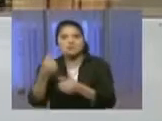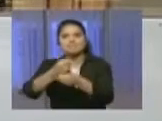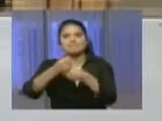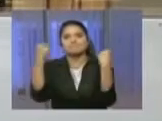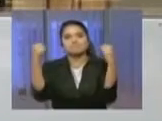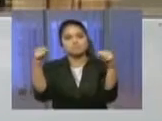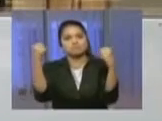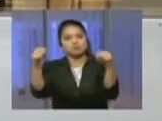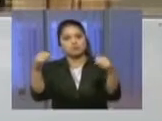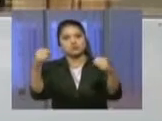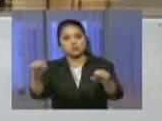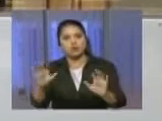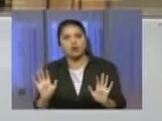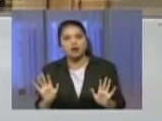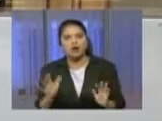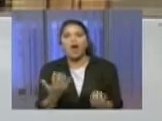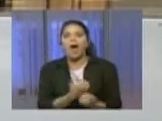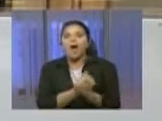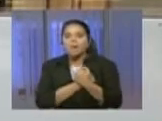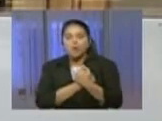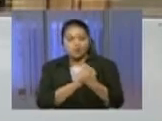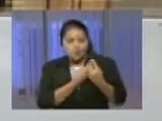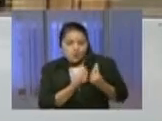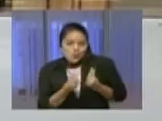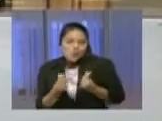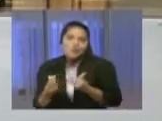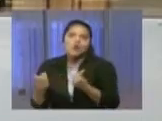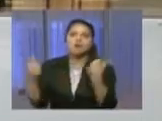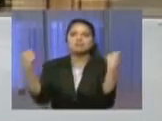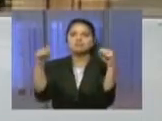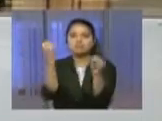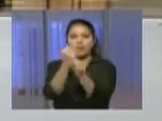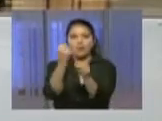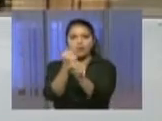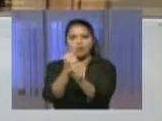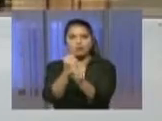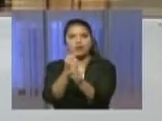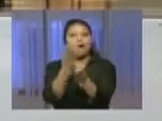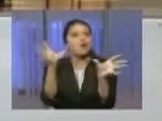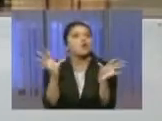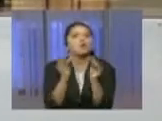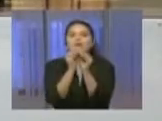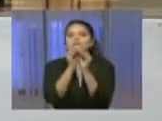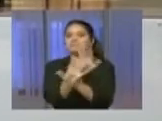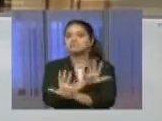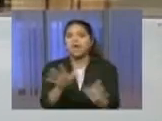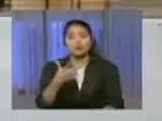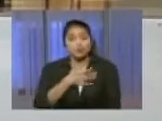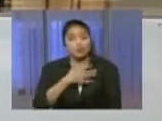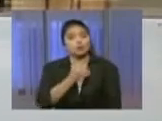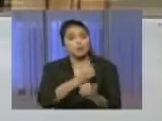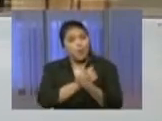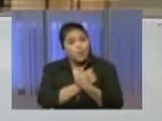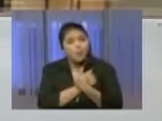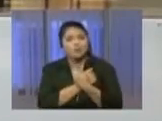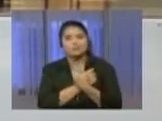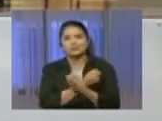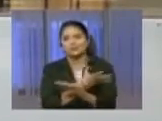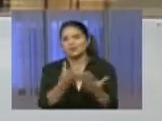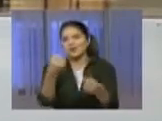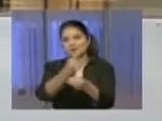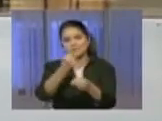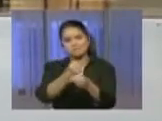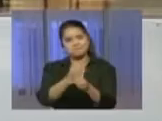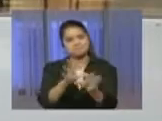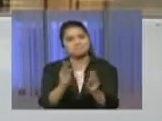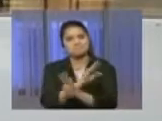verdad amor en acción eso lo resume todo nuestro amor en acción en